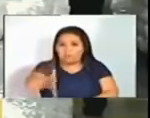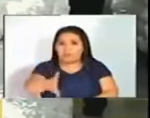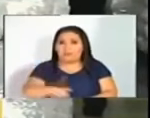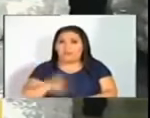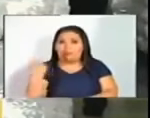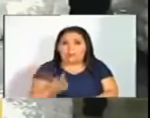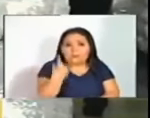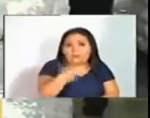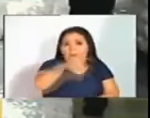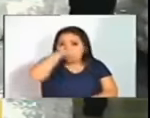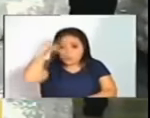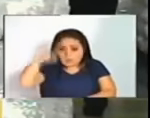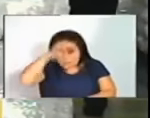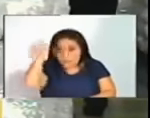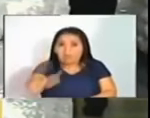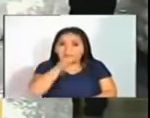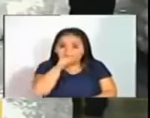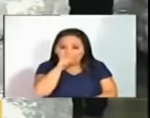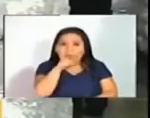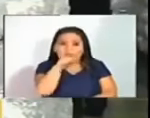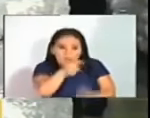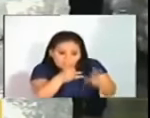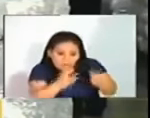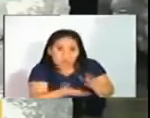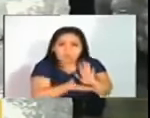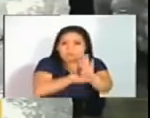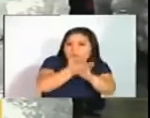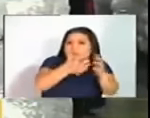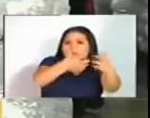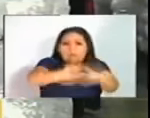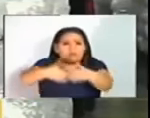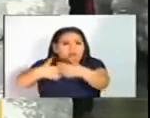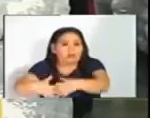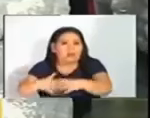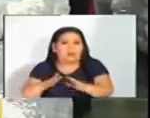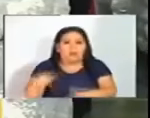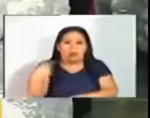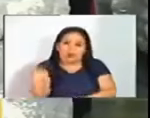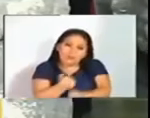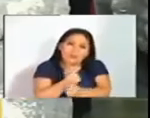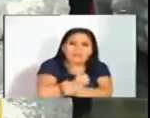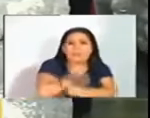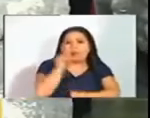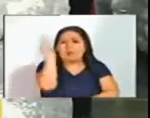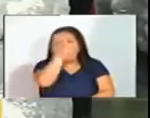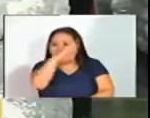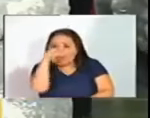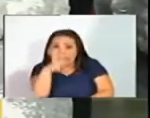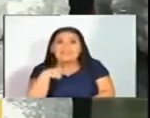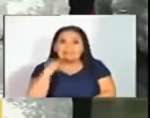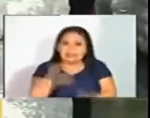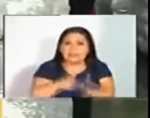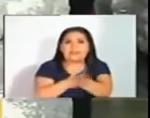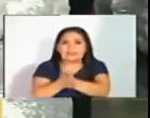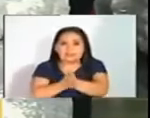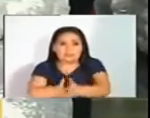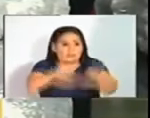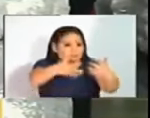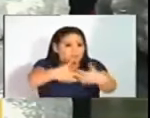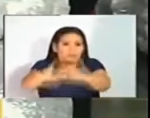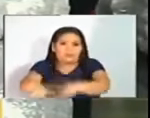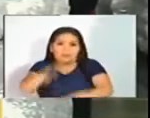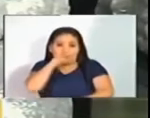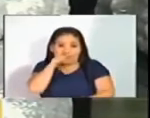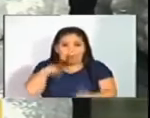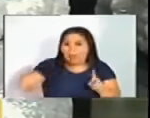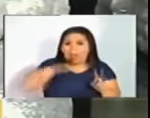Los trabajadores de la empresa privada tienen interés de que la empresa privada le vaya bien. A los que amamos nuestro país nos interesa que la empresa privada le vaya bien.